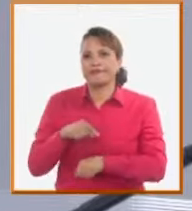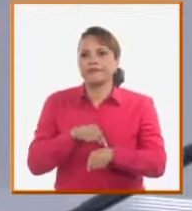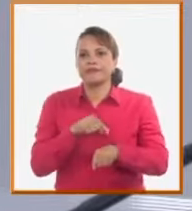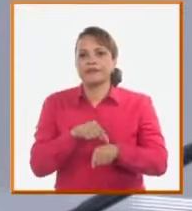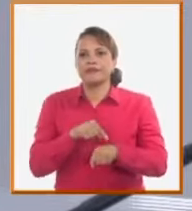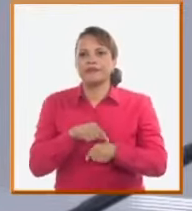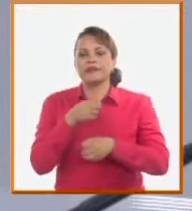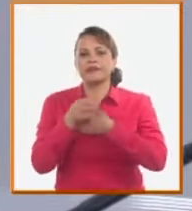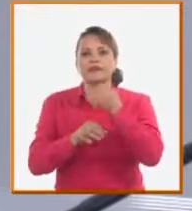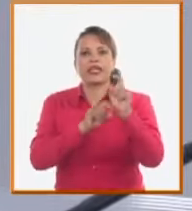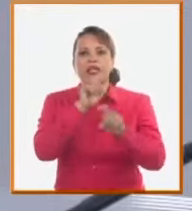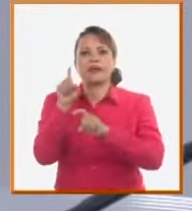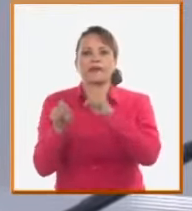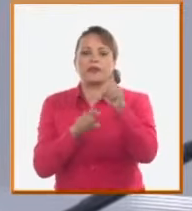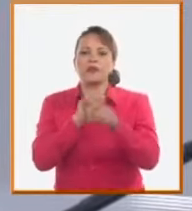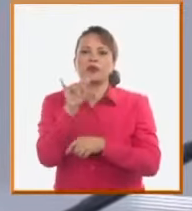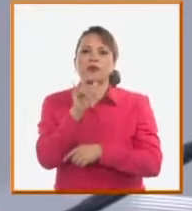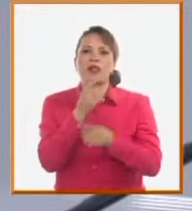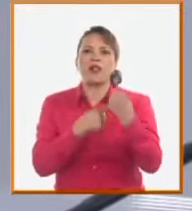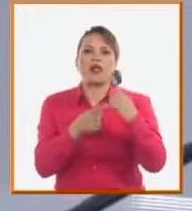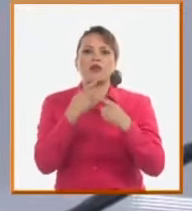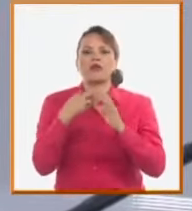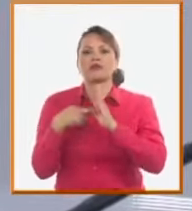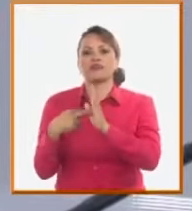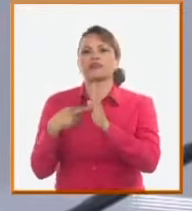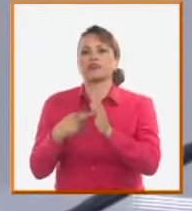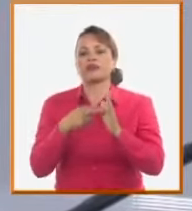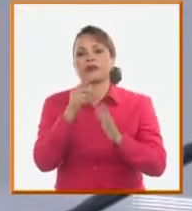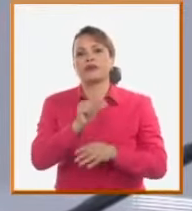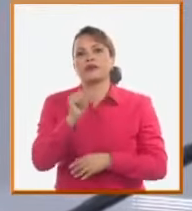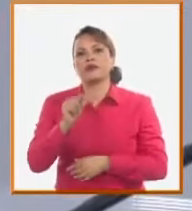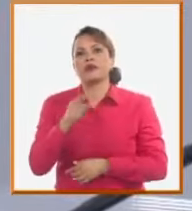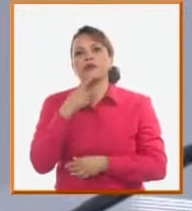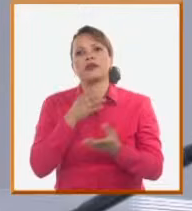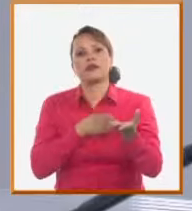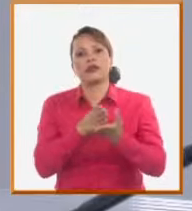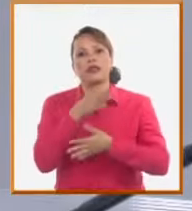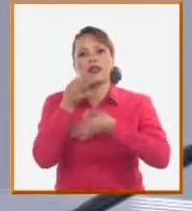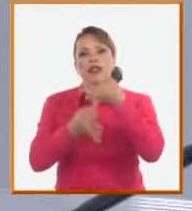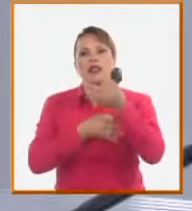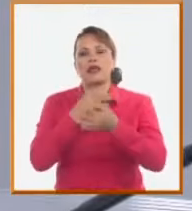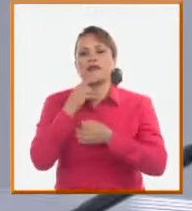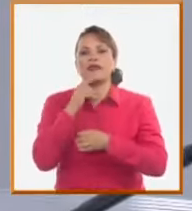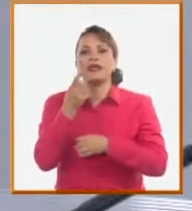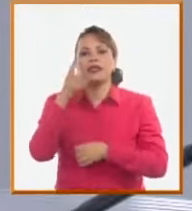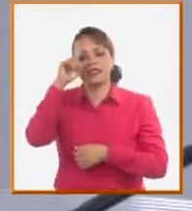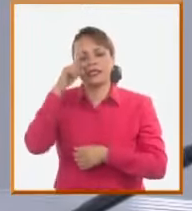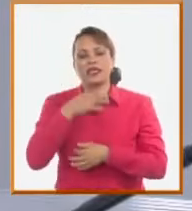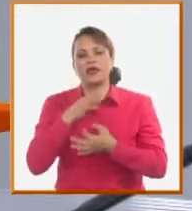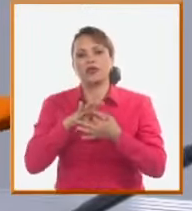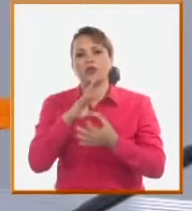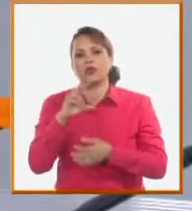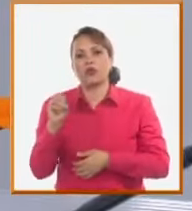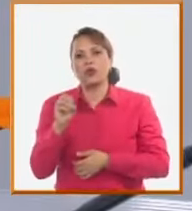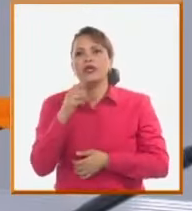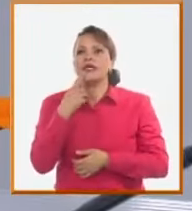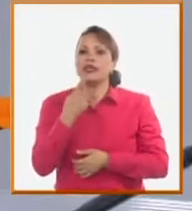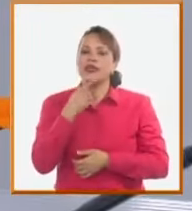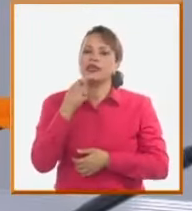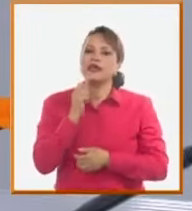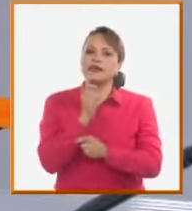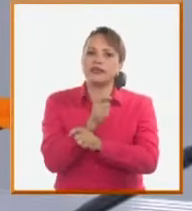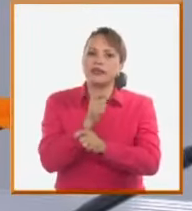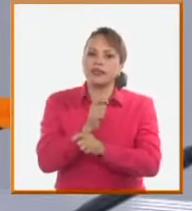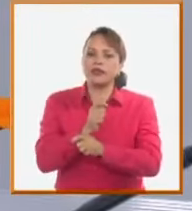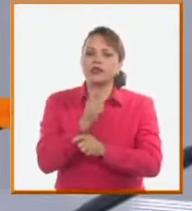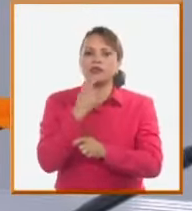de estas preguntas y también de algunas sugerencias a los televidentes para seguir hablando de seguro y seguir incrementando la cultura del seguro en la población